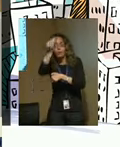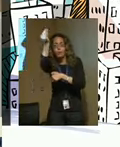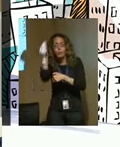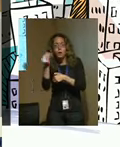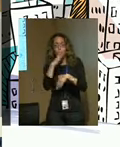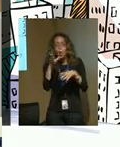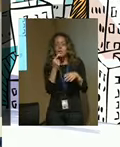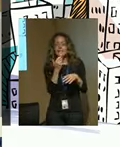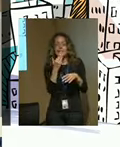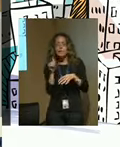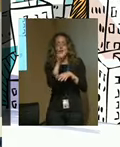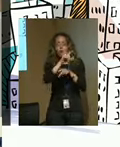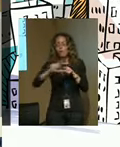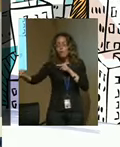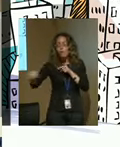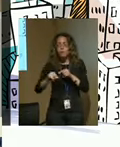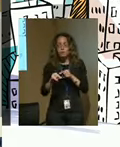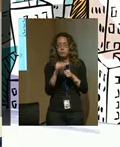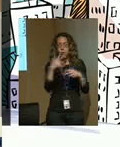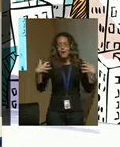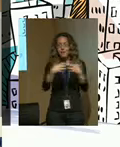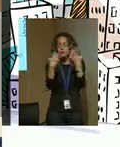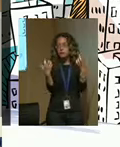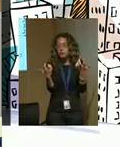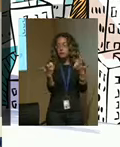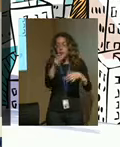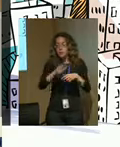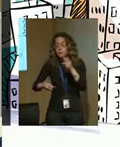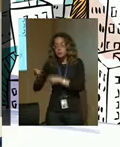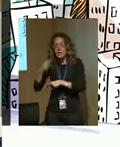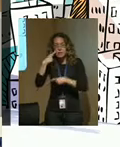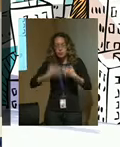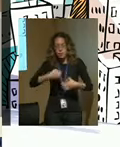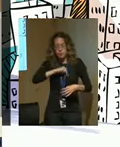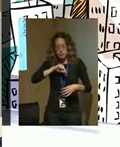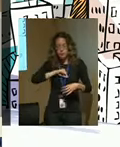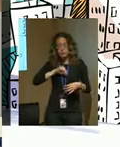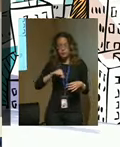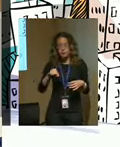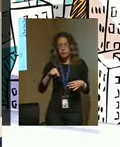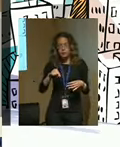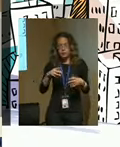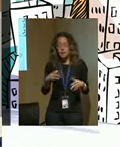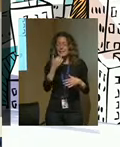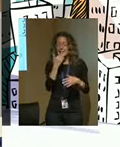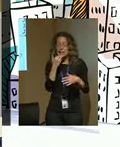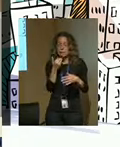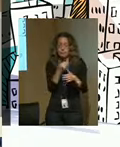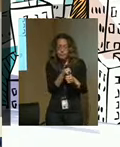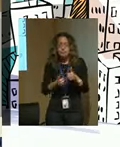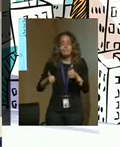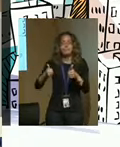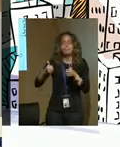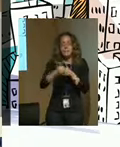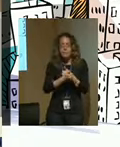que las personas con discapacidad se sientan seguras y que no antepongan la seguridad de la propia compañía a